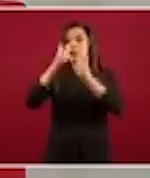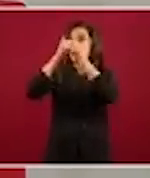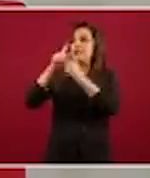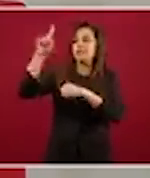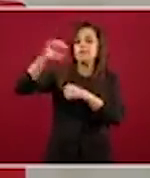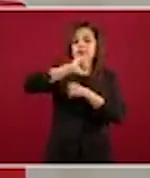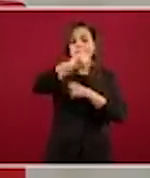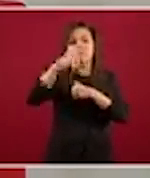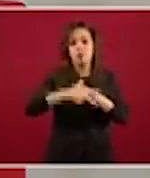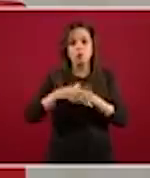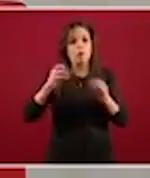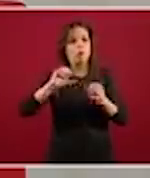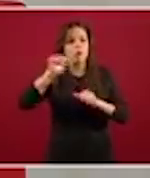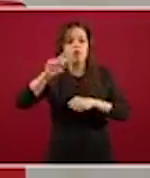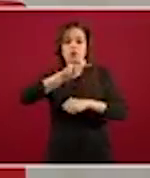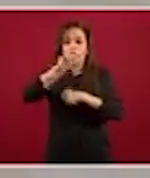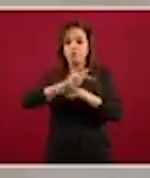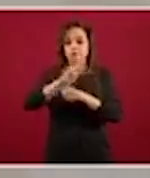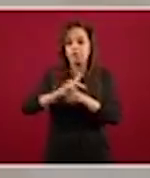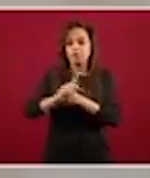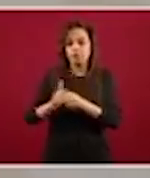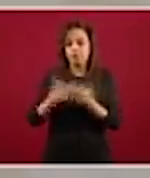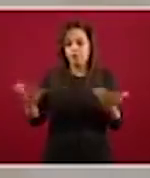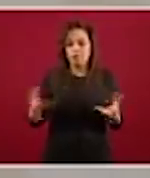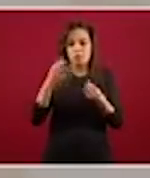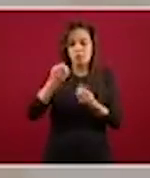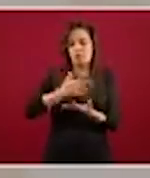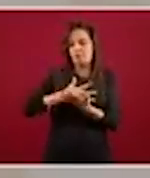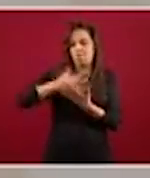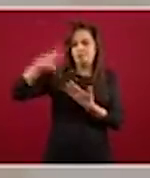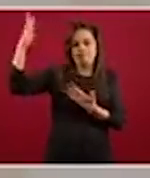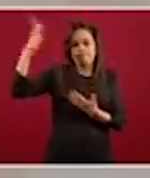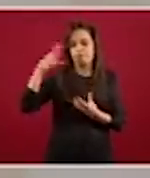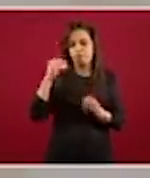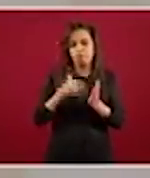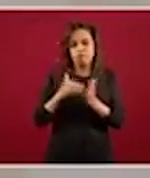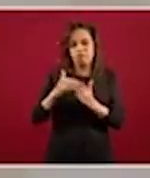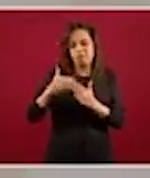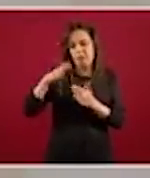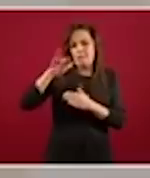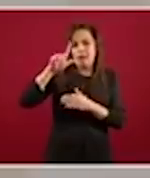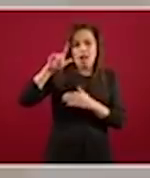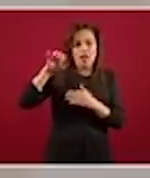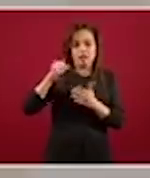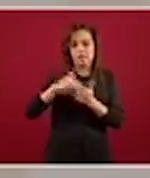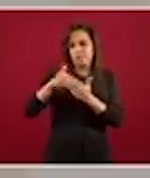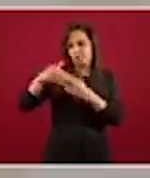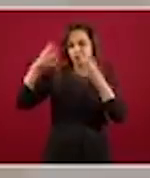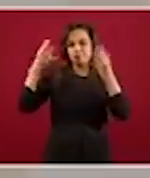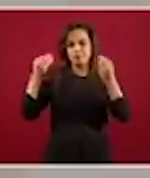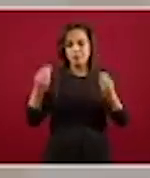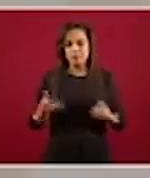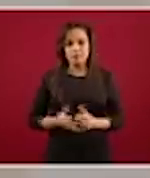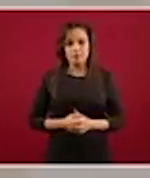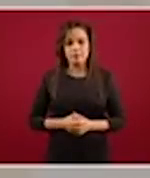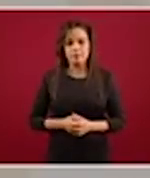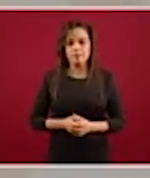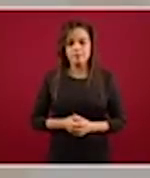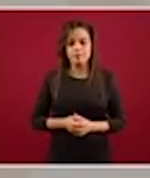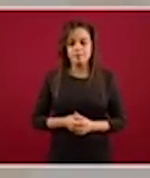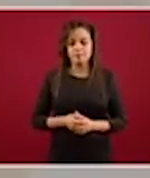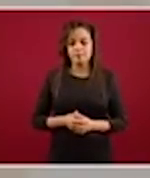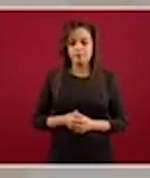otros países, probablemente varias decenas, si no es que cientos de miles. Entonces, la política de lo que acabo de